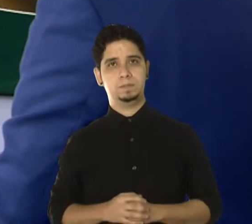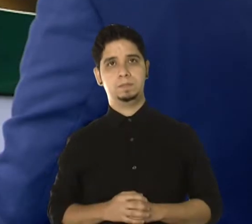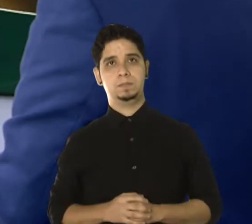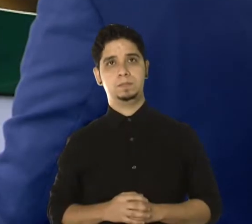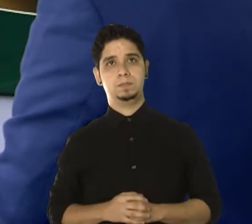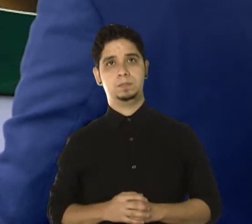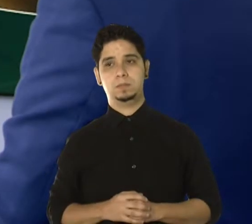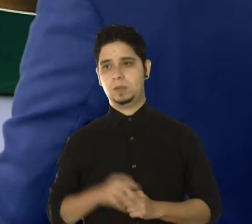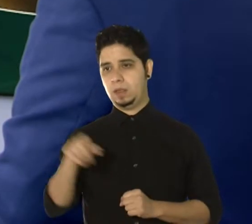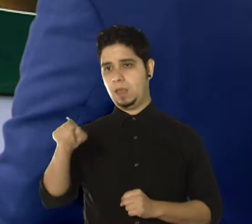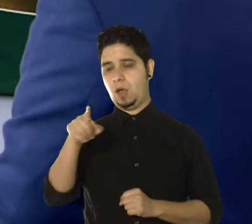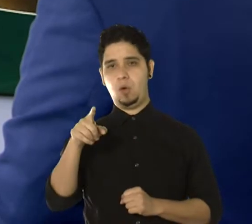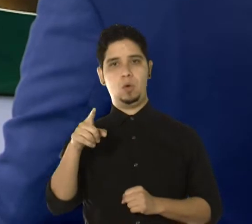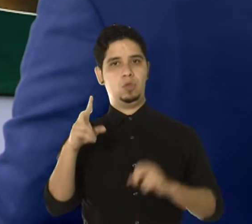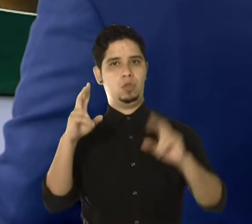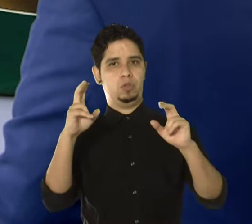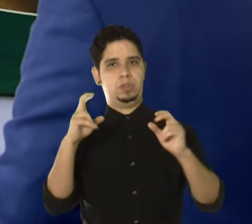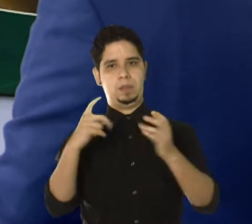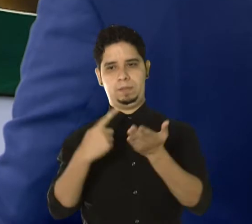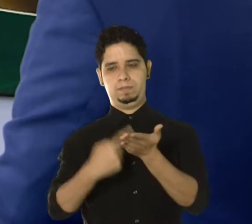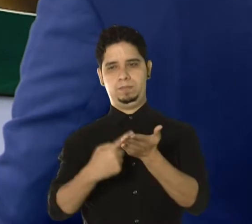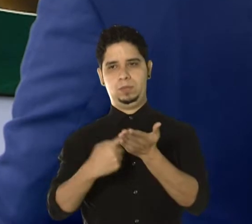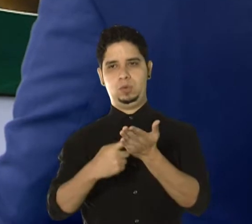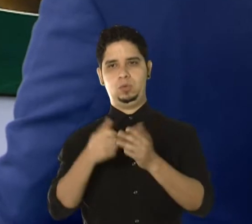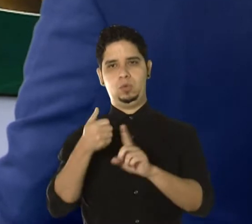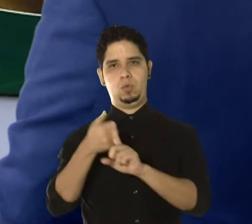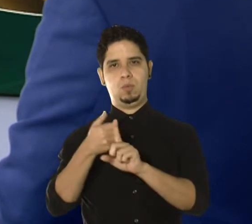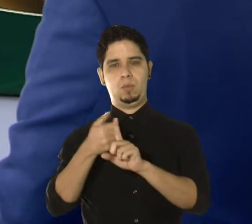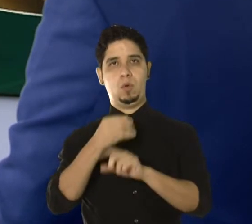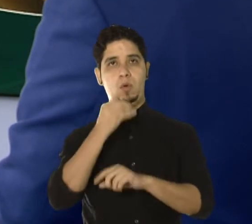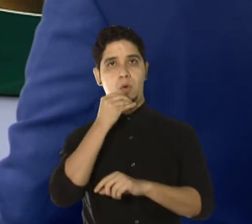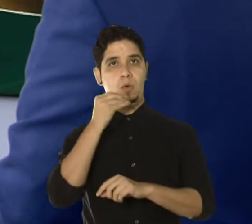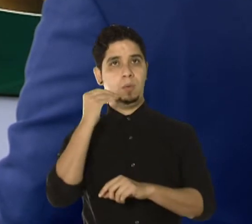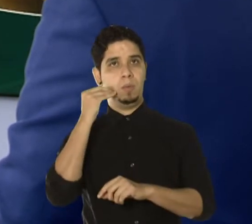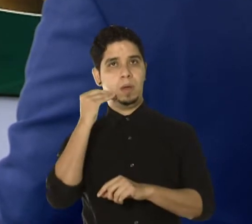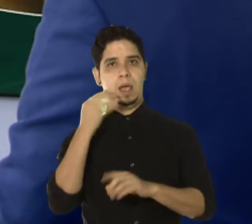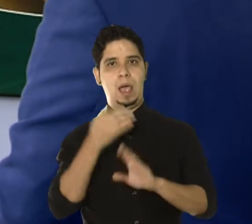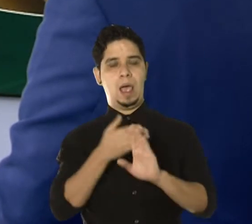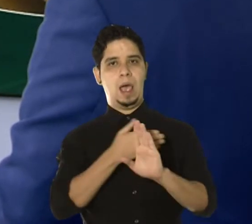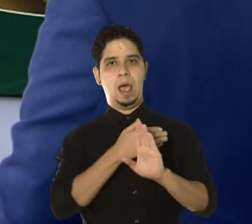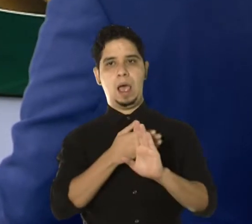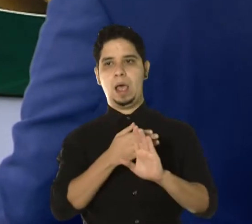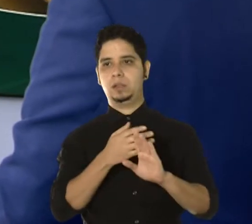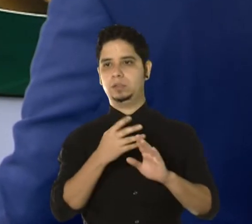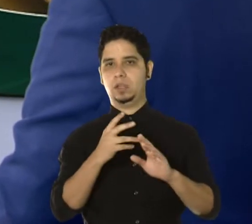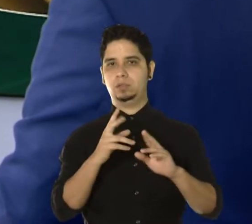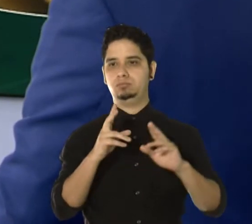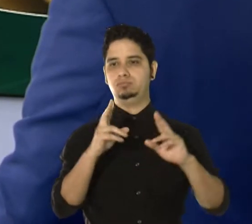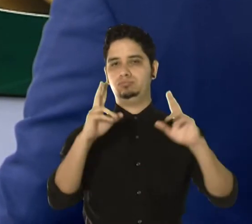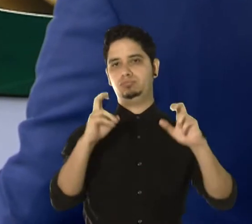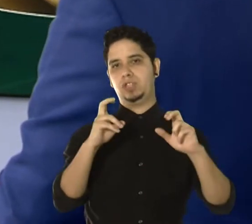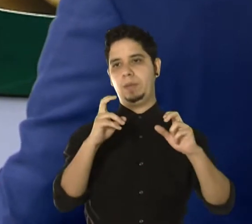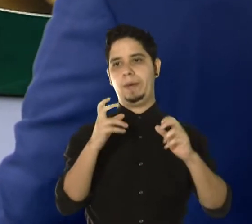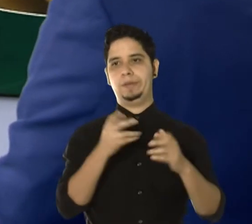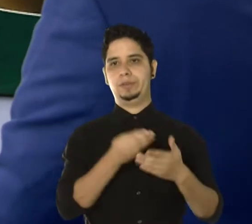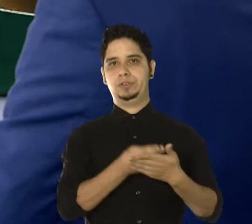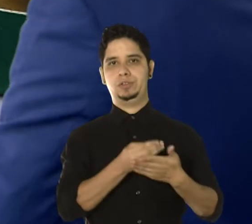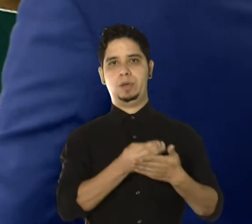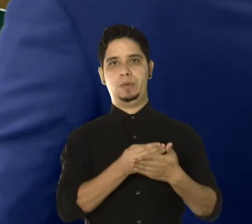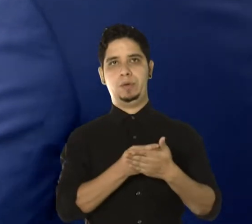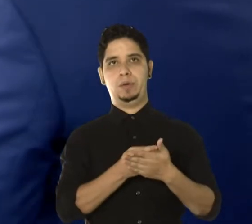su propio hogar en un lugar planificado y seguro, dejó de ser un tema financiero de que compro la casa y me va a